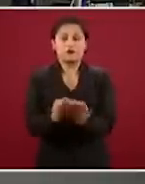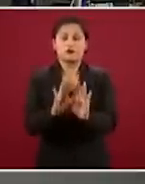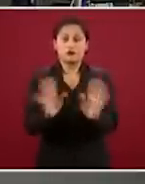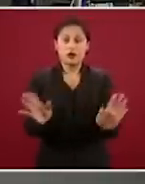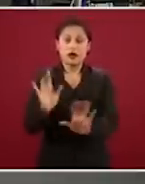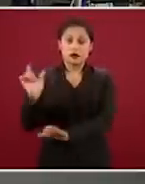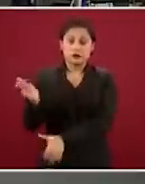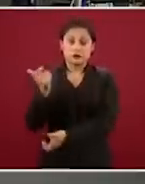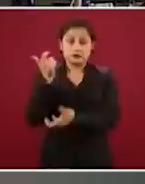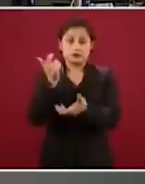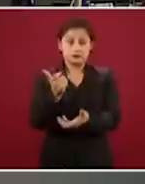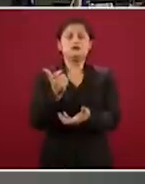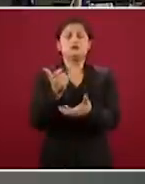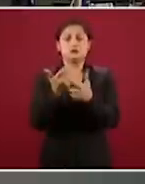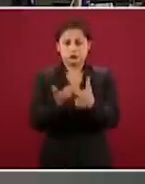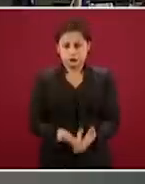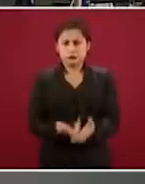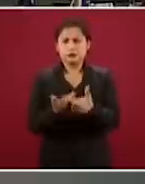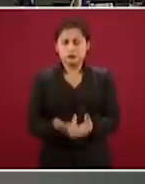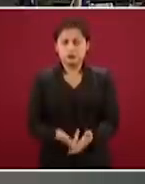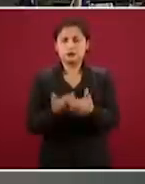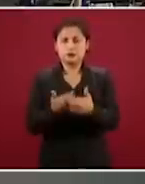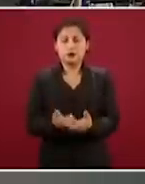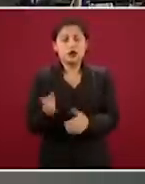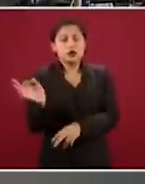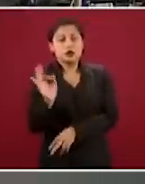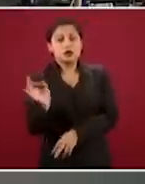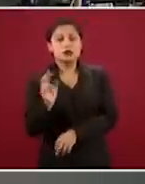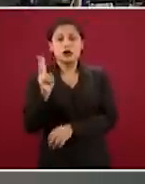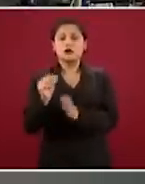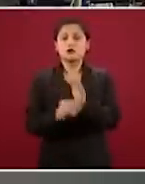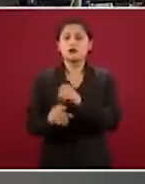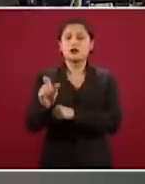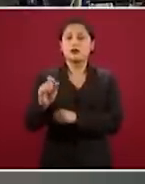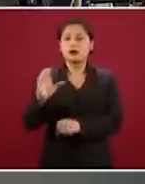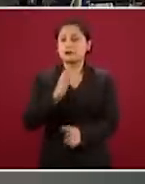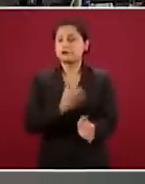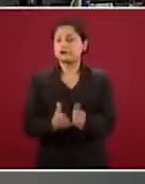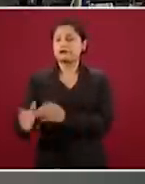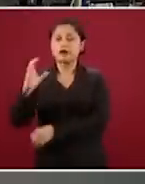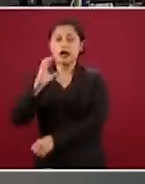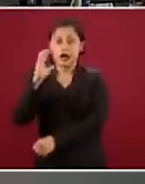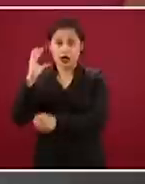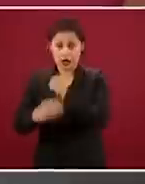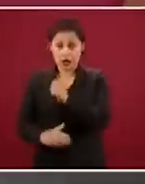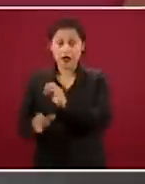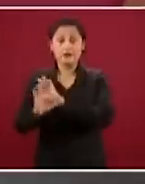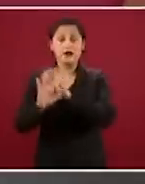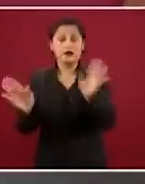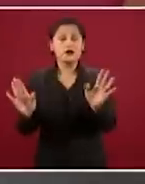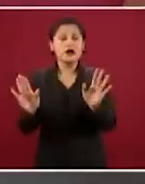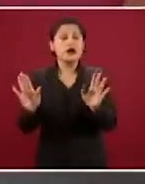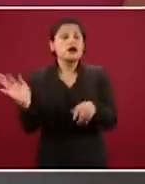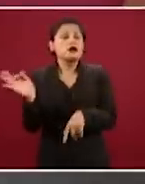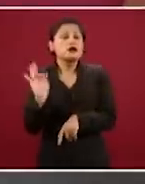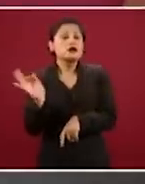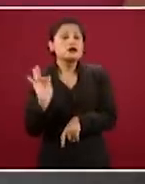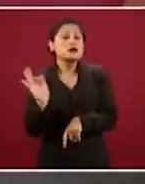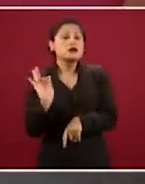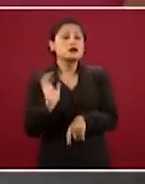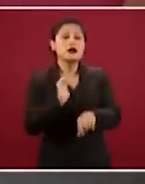pensamos que para finales de este año ya contaremos con alrededor de